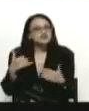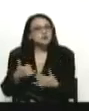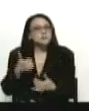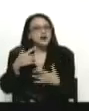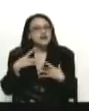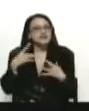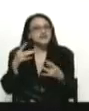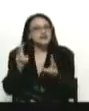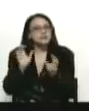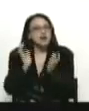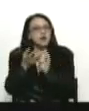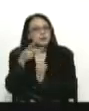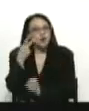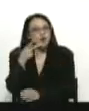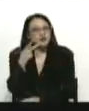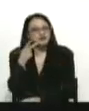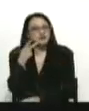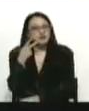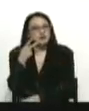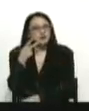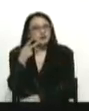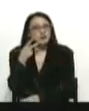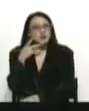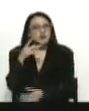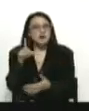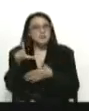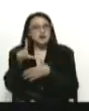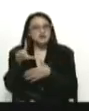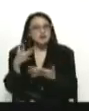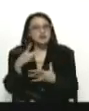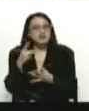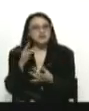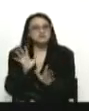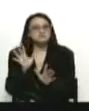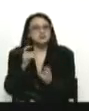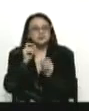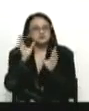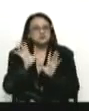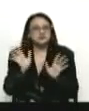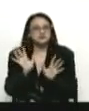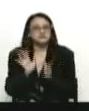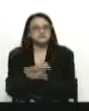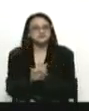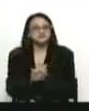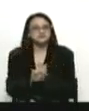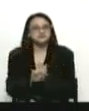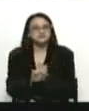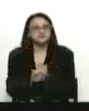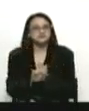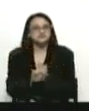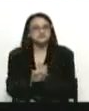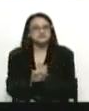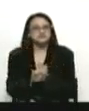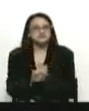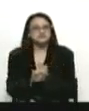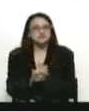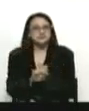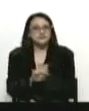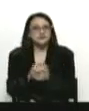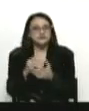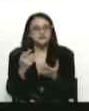en términos geopolíticos o quizás por su conocimiento en América Latina? No me ha sorprendido que se esté levantando una nueva